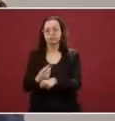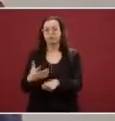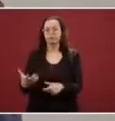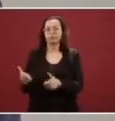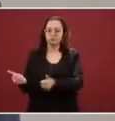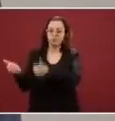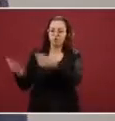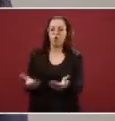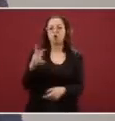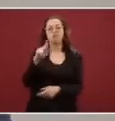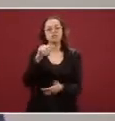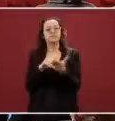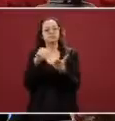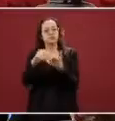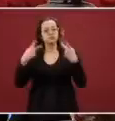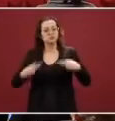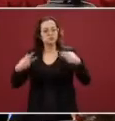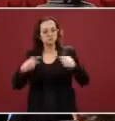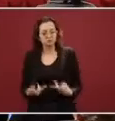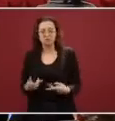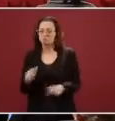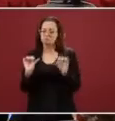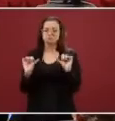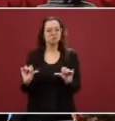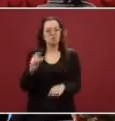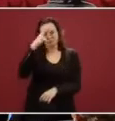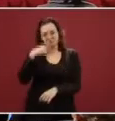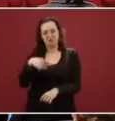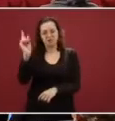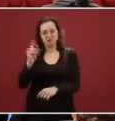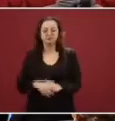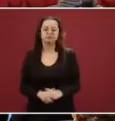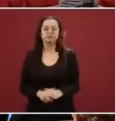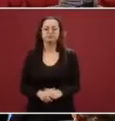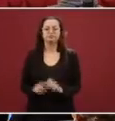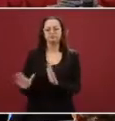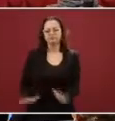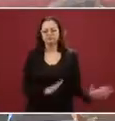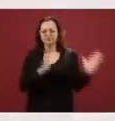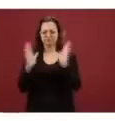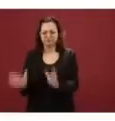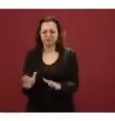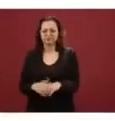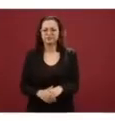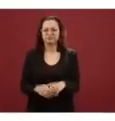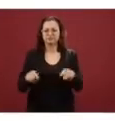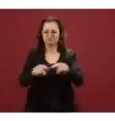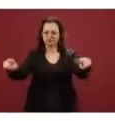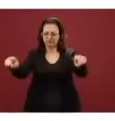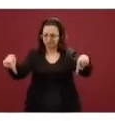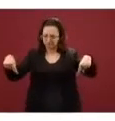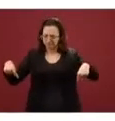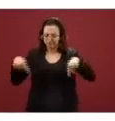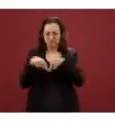para recibir 80 millones de pasajeros. La siguiente, por favor. Lo que corresponde a todo este perímetro de seguridad que